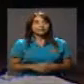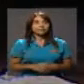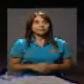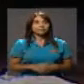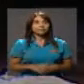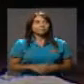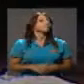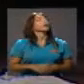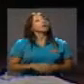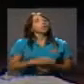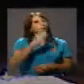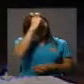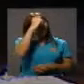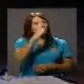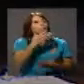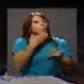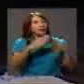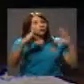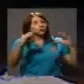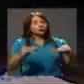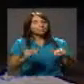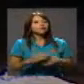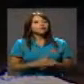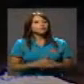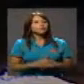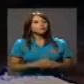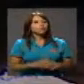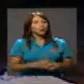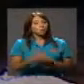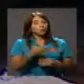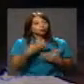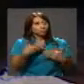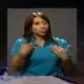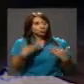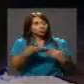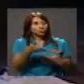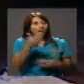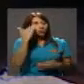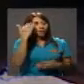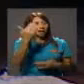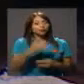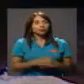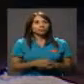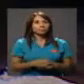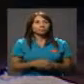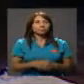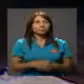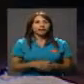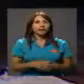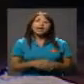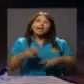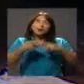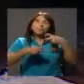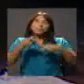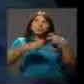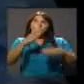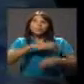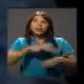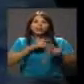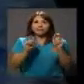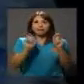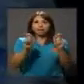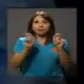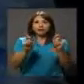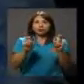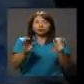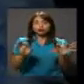don Oscar buenas noches gusto de saludarlos el problema de la calidad en la educación se relaciona